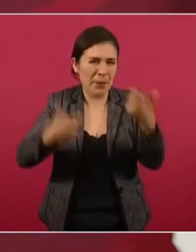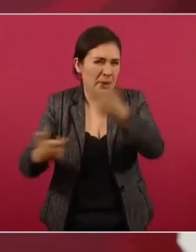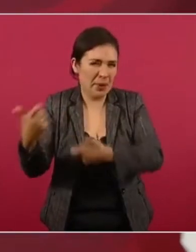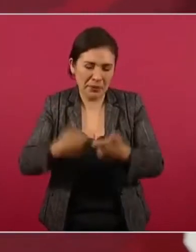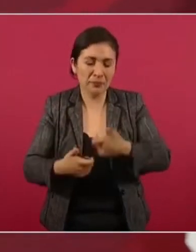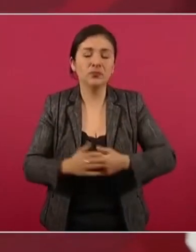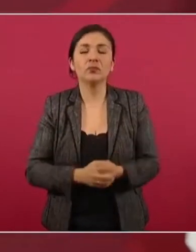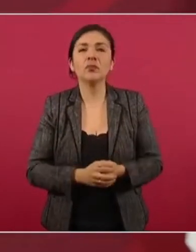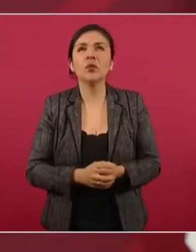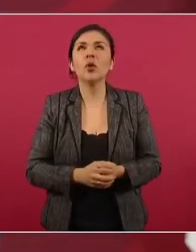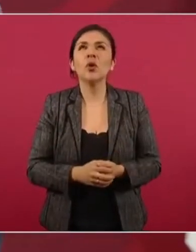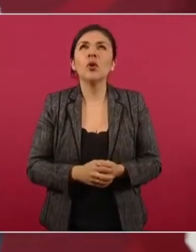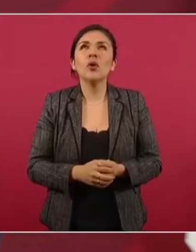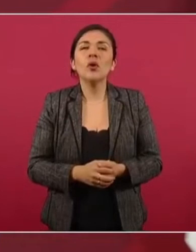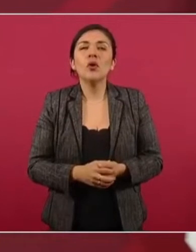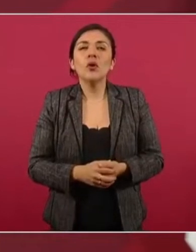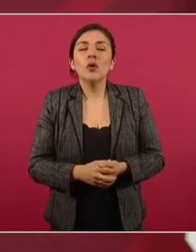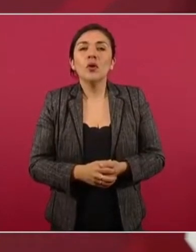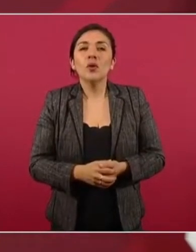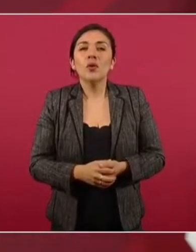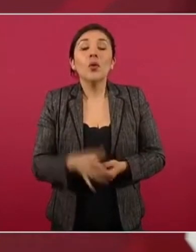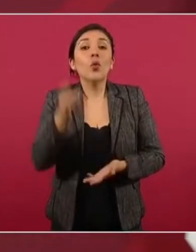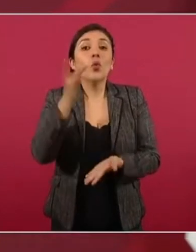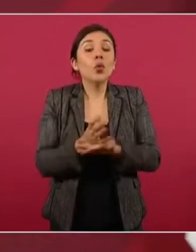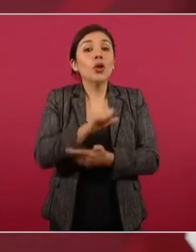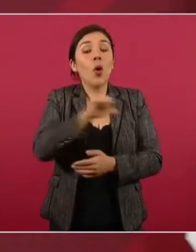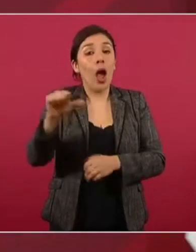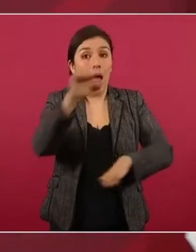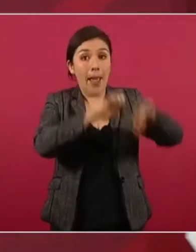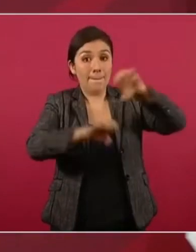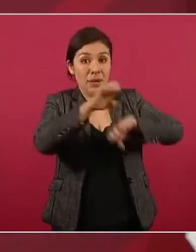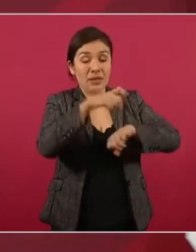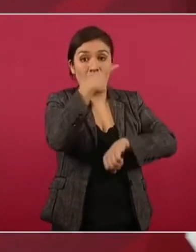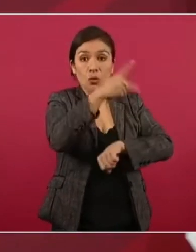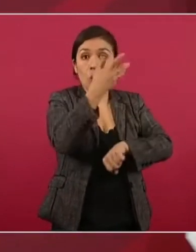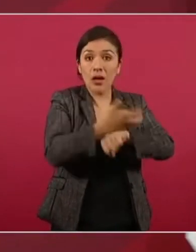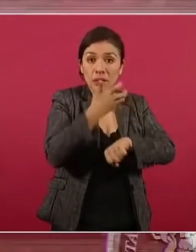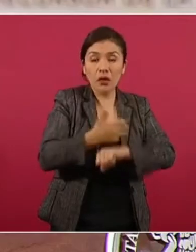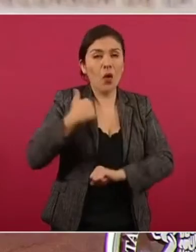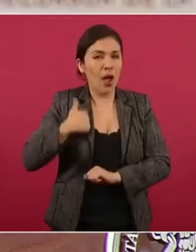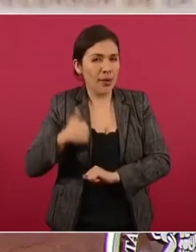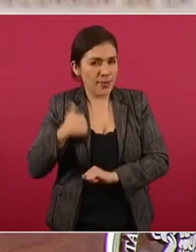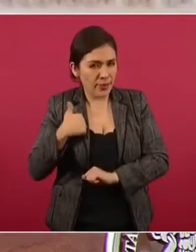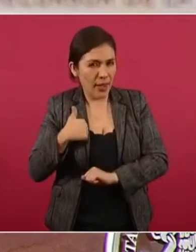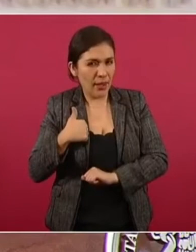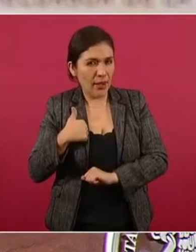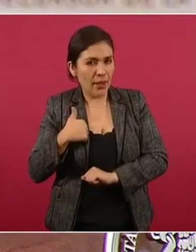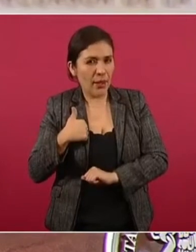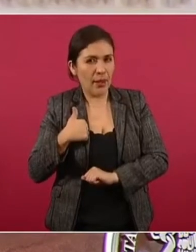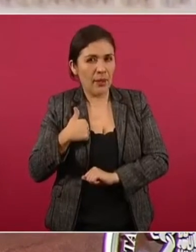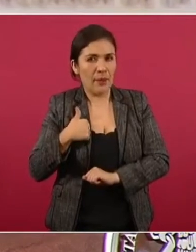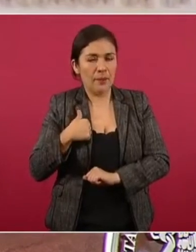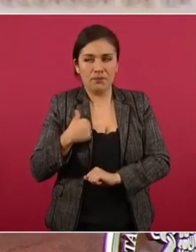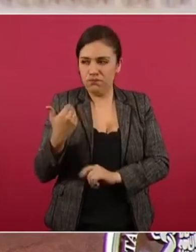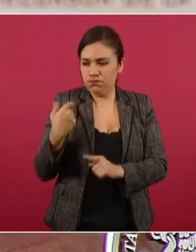solo de empresas estadounidenses y canadienses para estos